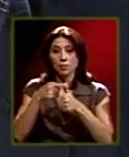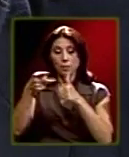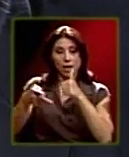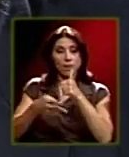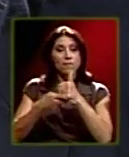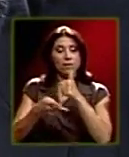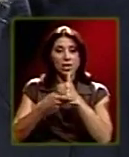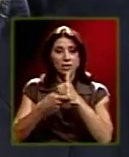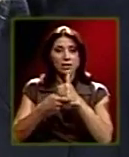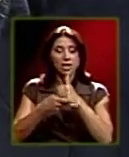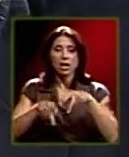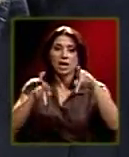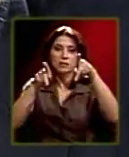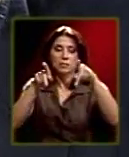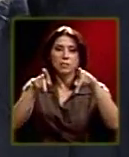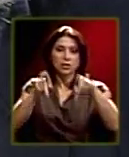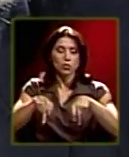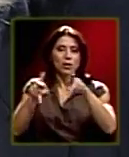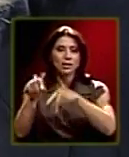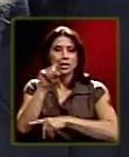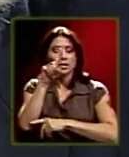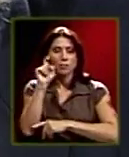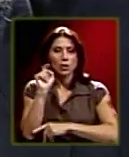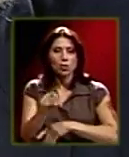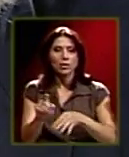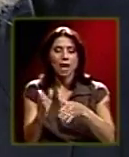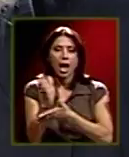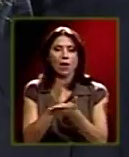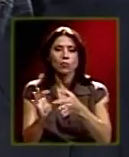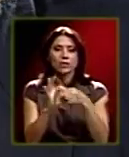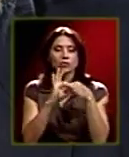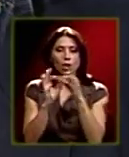que a los ciudadanos se les pregunta por política pública.